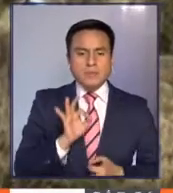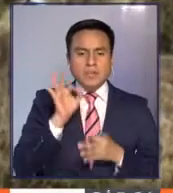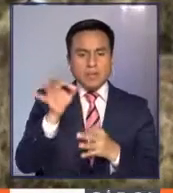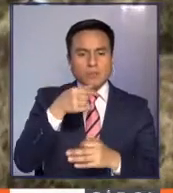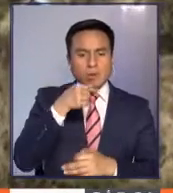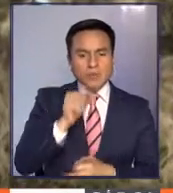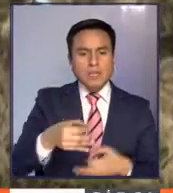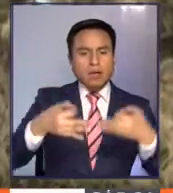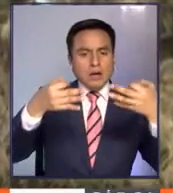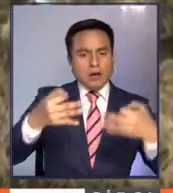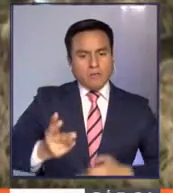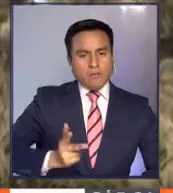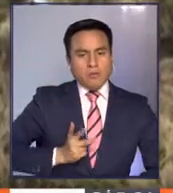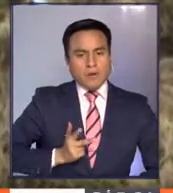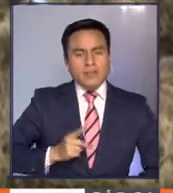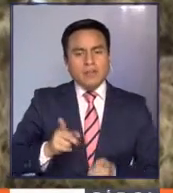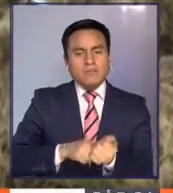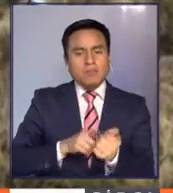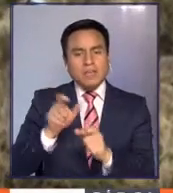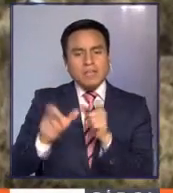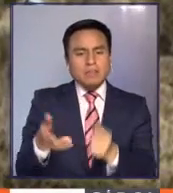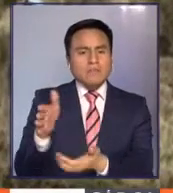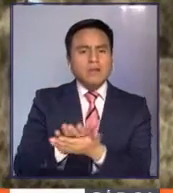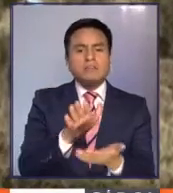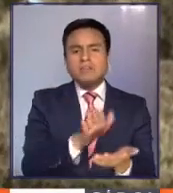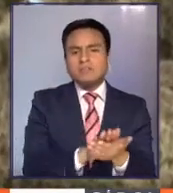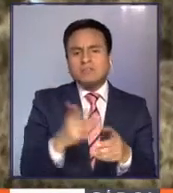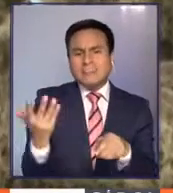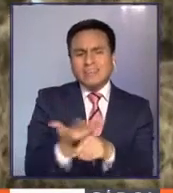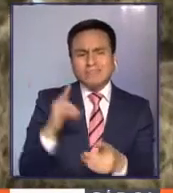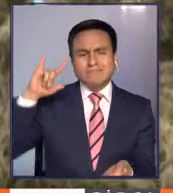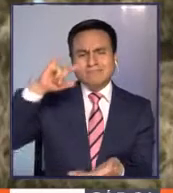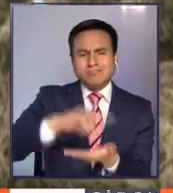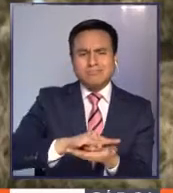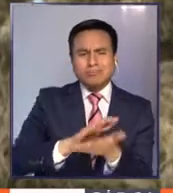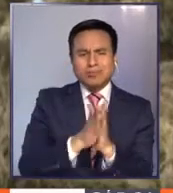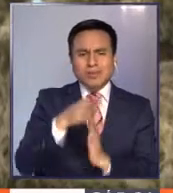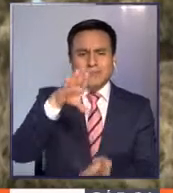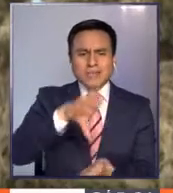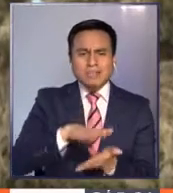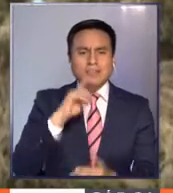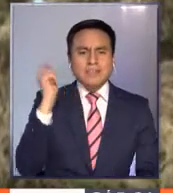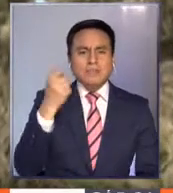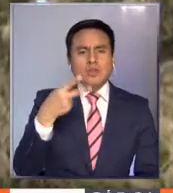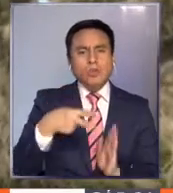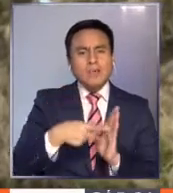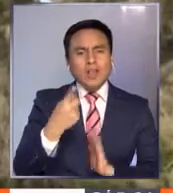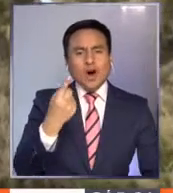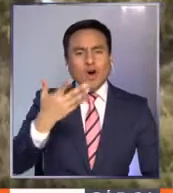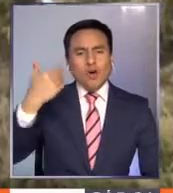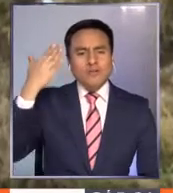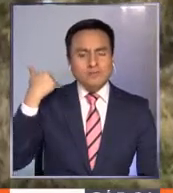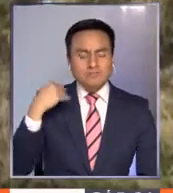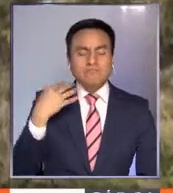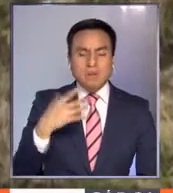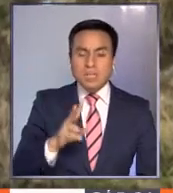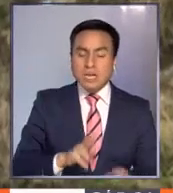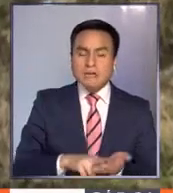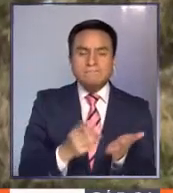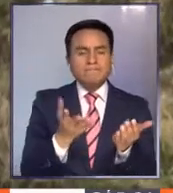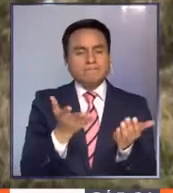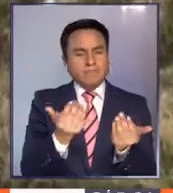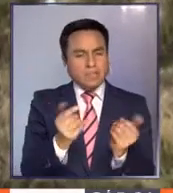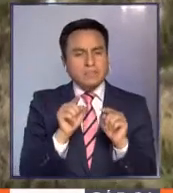de manera formal, de las familias de los fallecidos en la tragedia que enlutó a todo el país en septiembre del 2011. Y obviamente que nos parece necesario